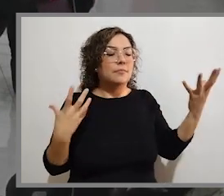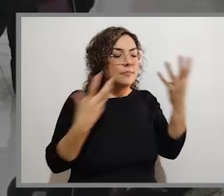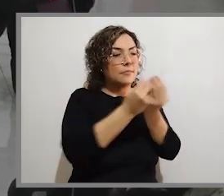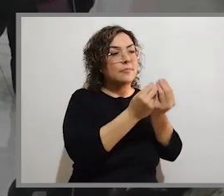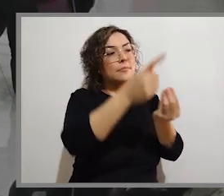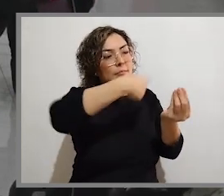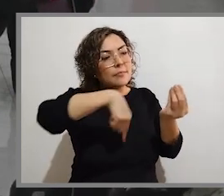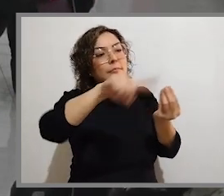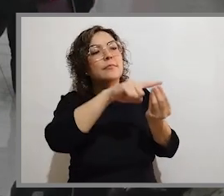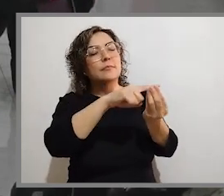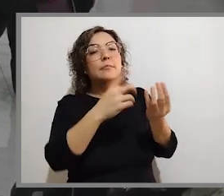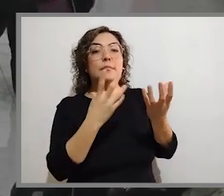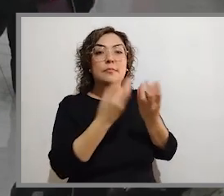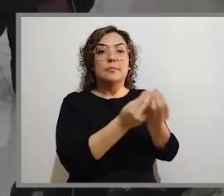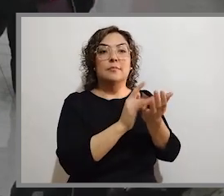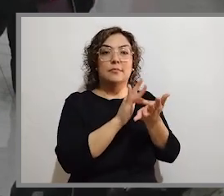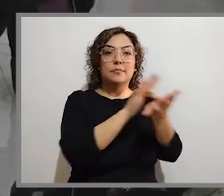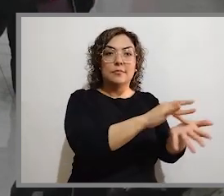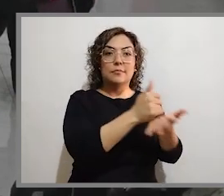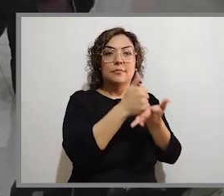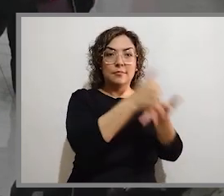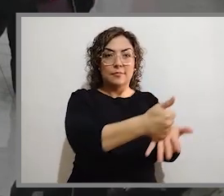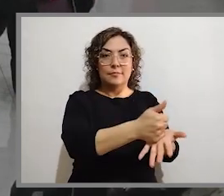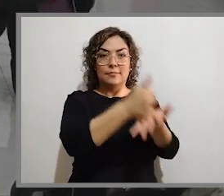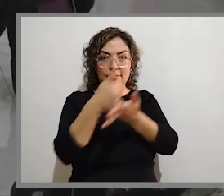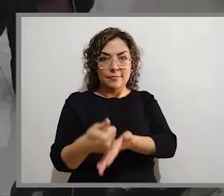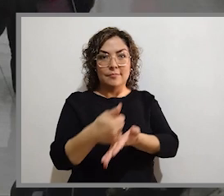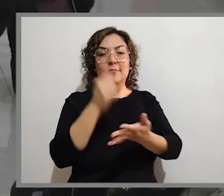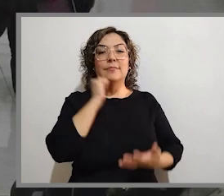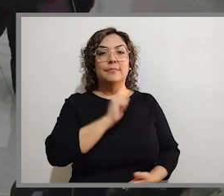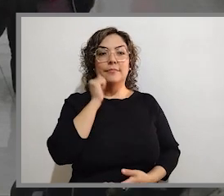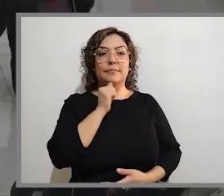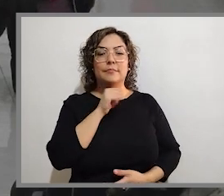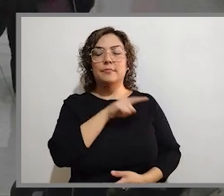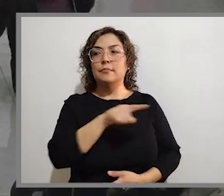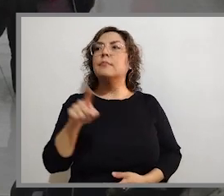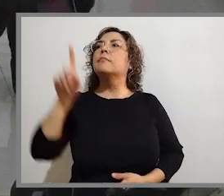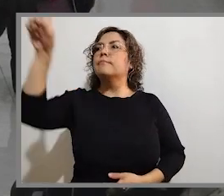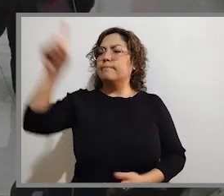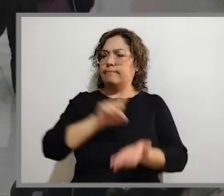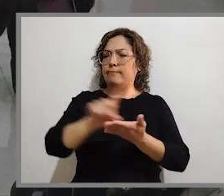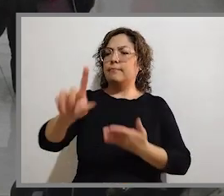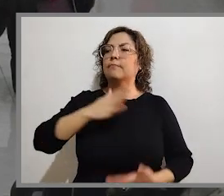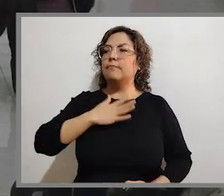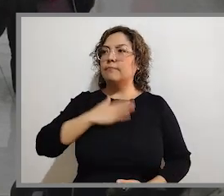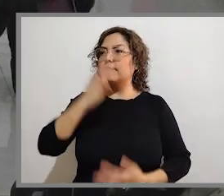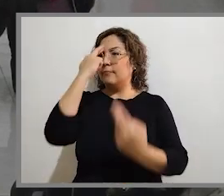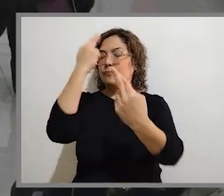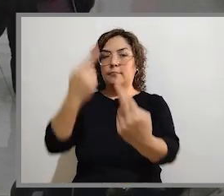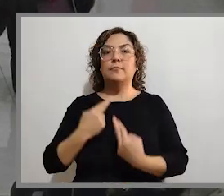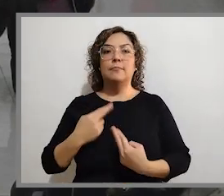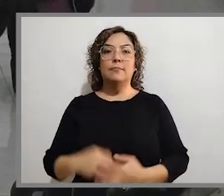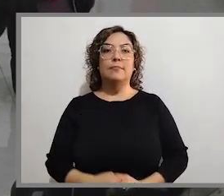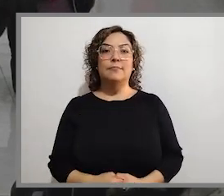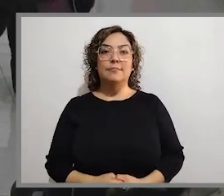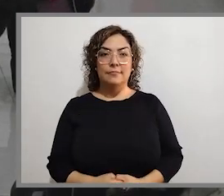esta violencia y tienen que exigir estos derechos. ¿Qué hacen estos conversatorios y estos foros? Decirles